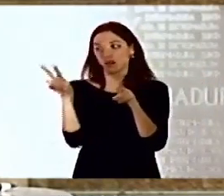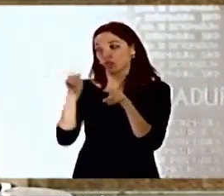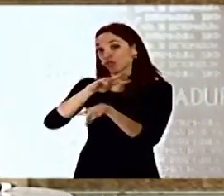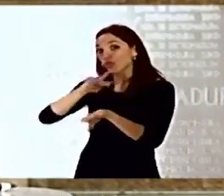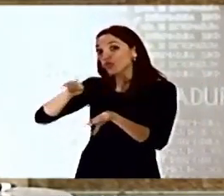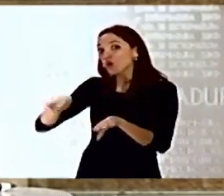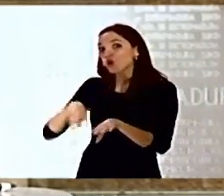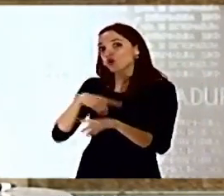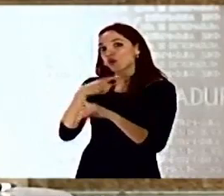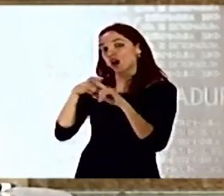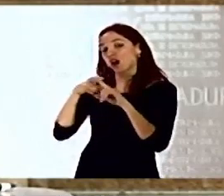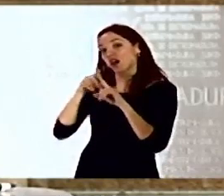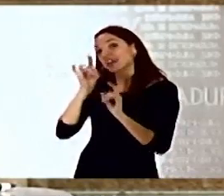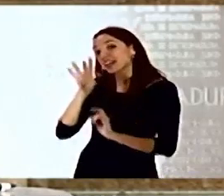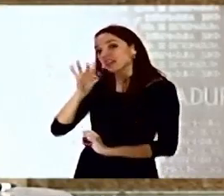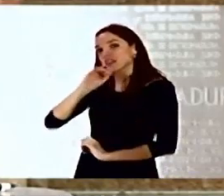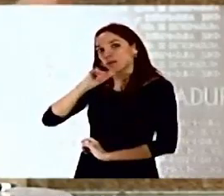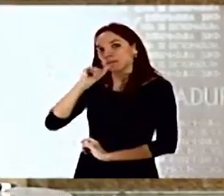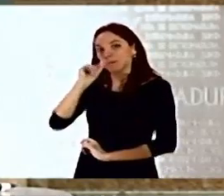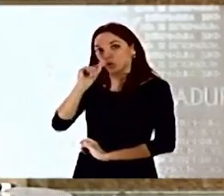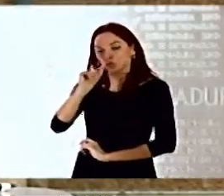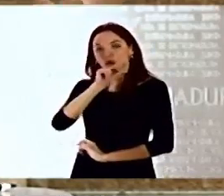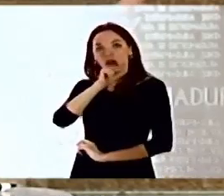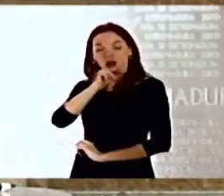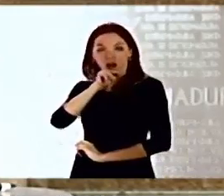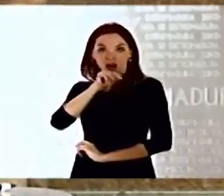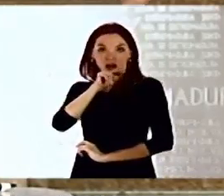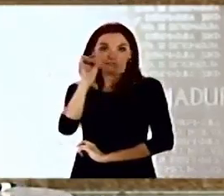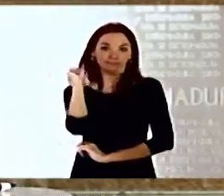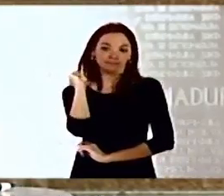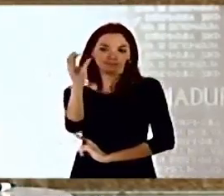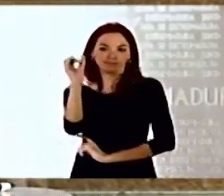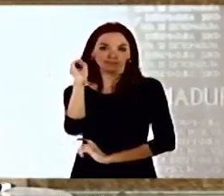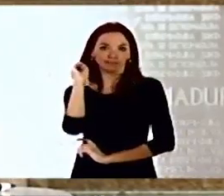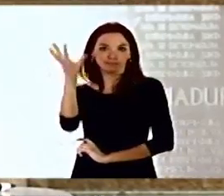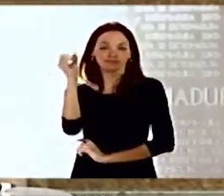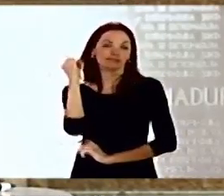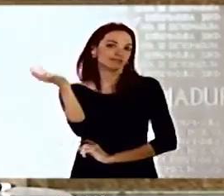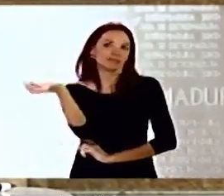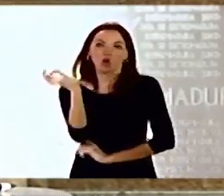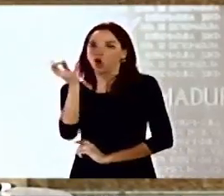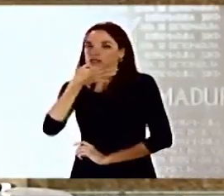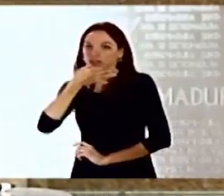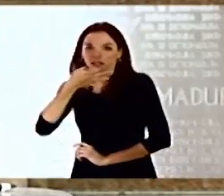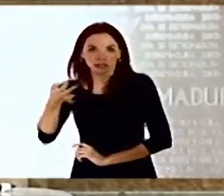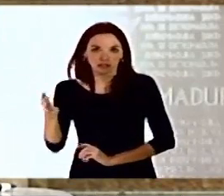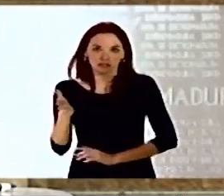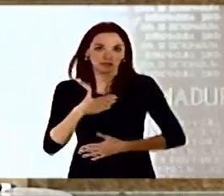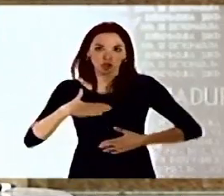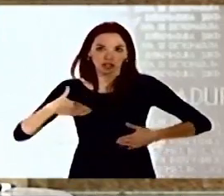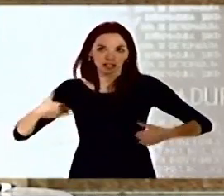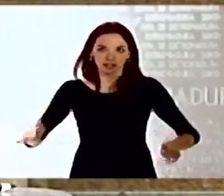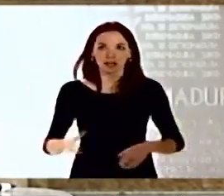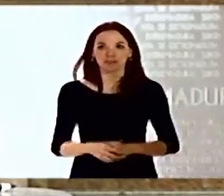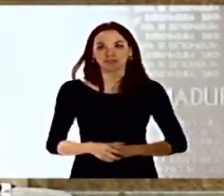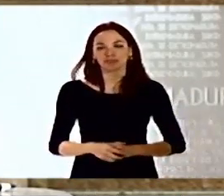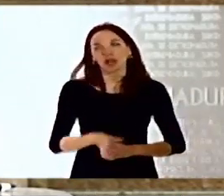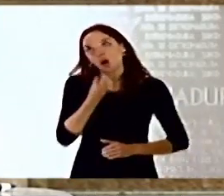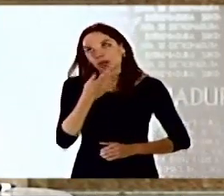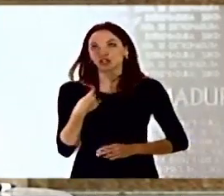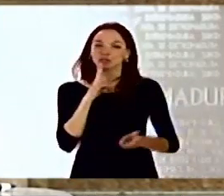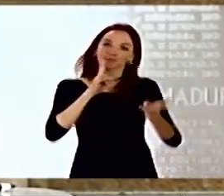cuarto de ponencia, charla o lo que sea. Entonces, bueno, me extendí un poco en